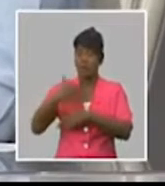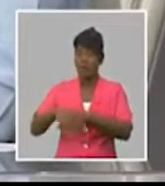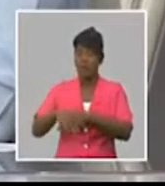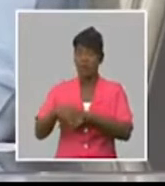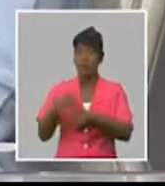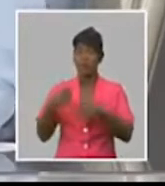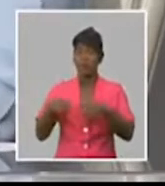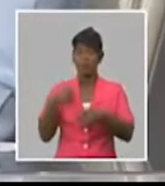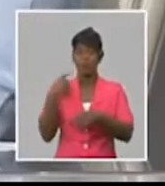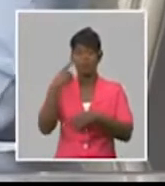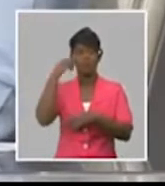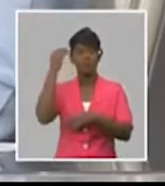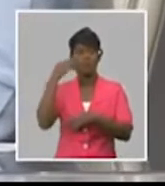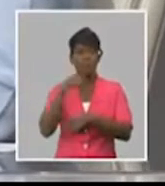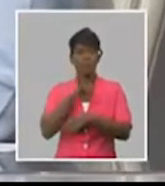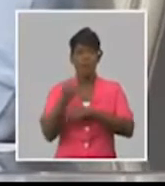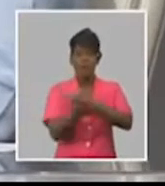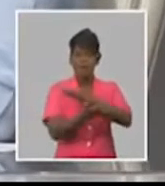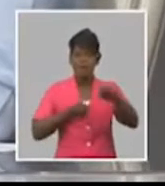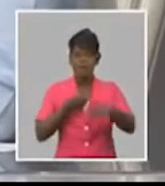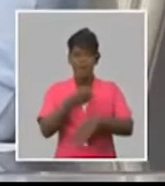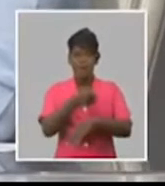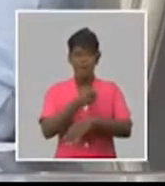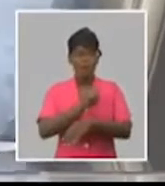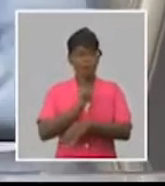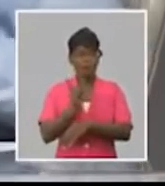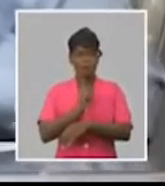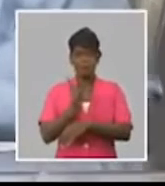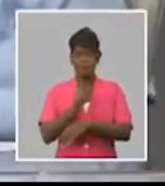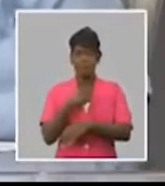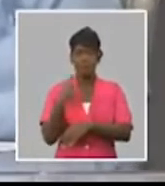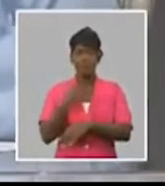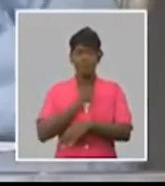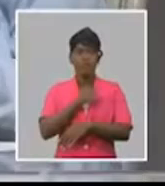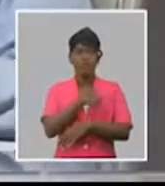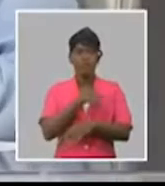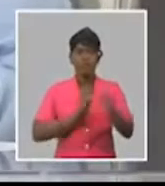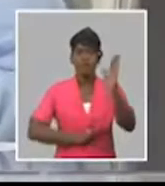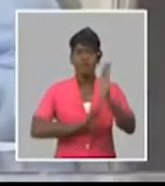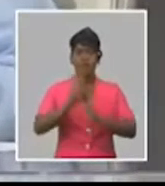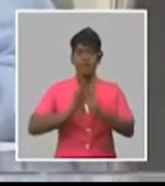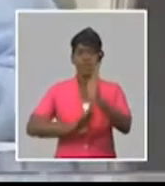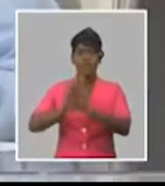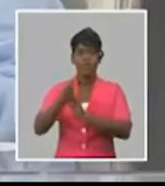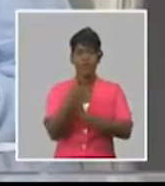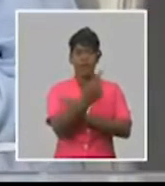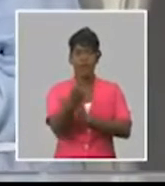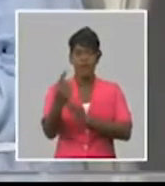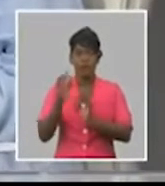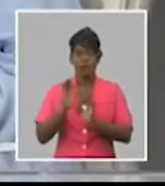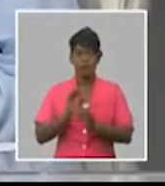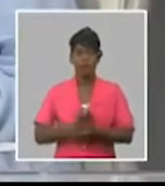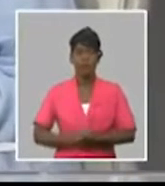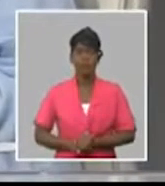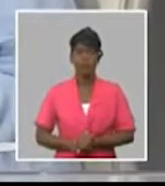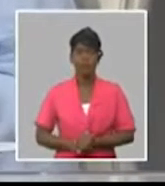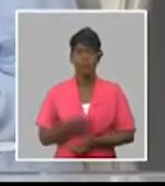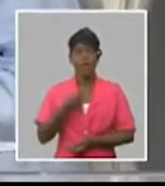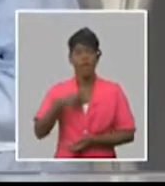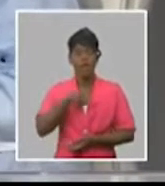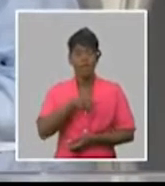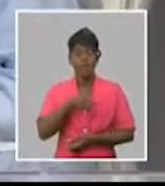sea que el cambio es para bien, es para bien, tanto para bien del sector empresarial como de la población. Porque como dijimos